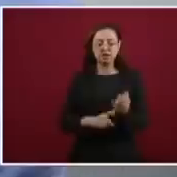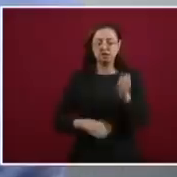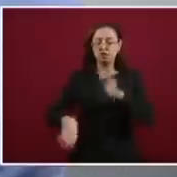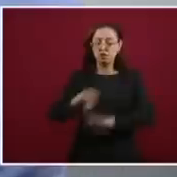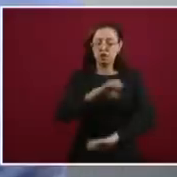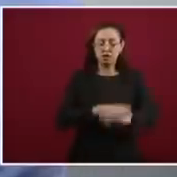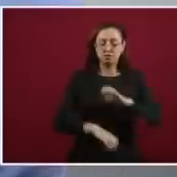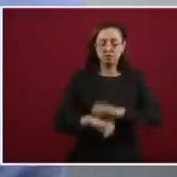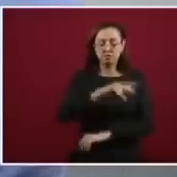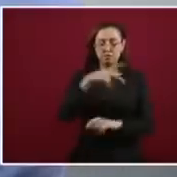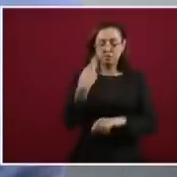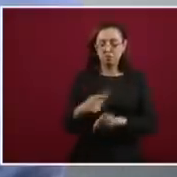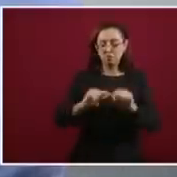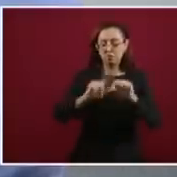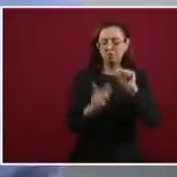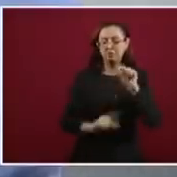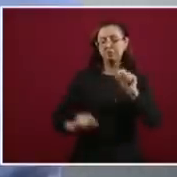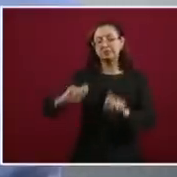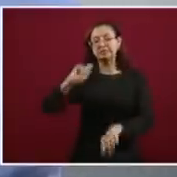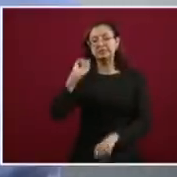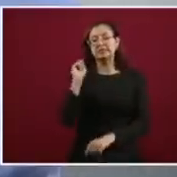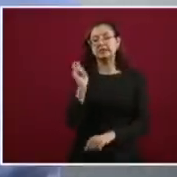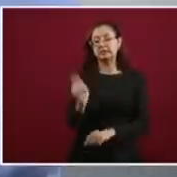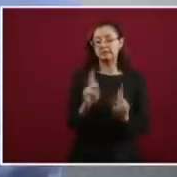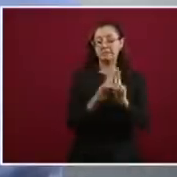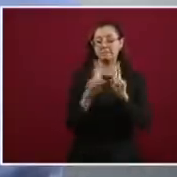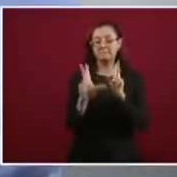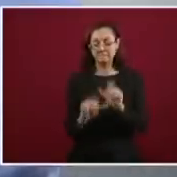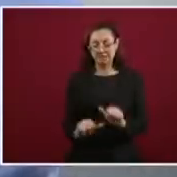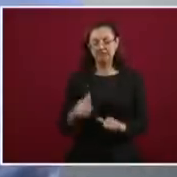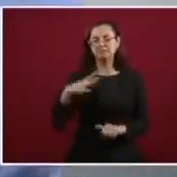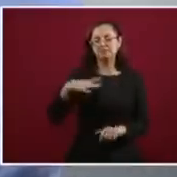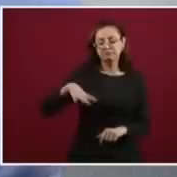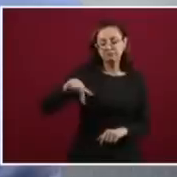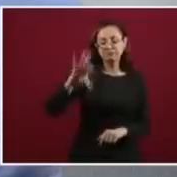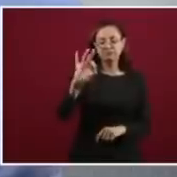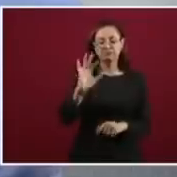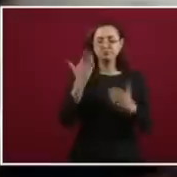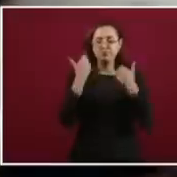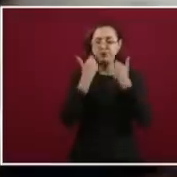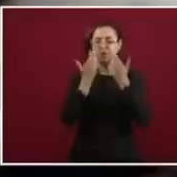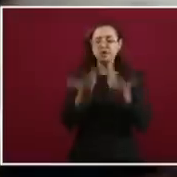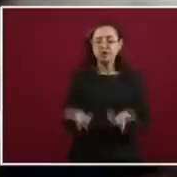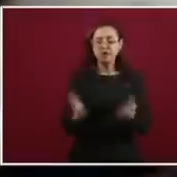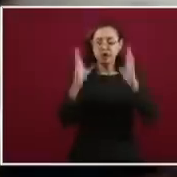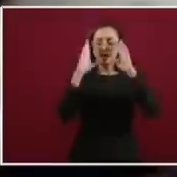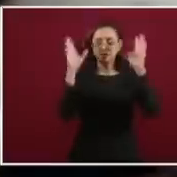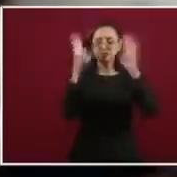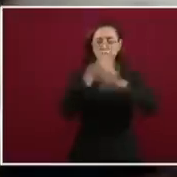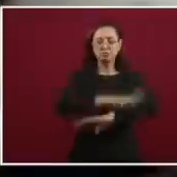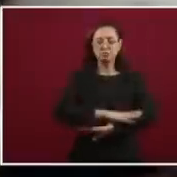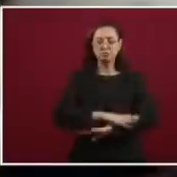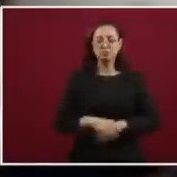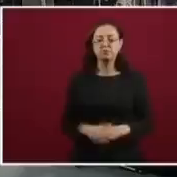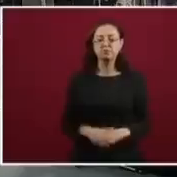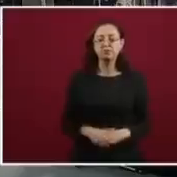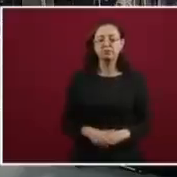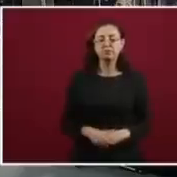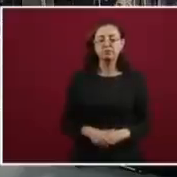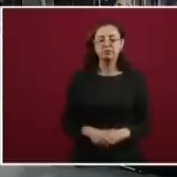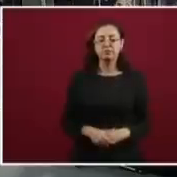es un signo de paz buena voluntad y de reconciliación con el empresariado mexicano